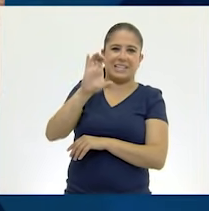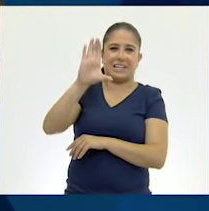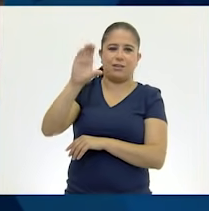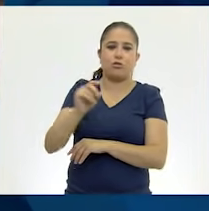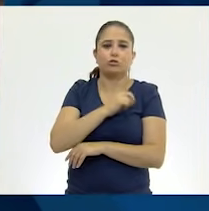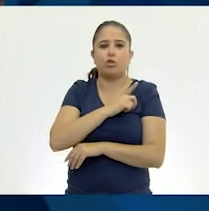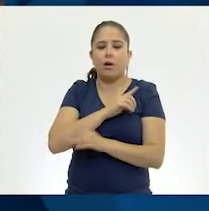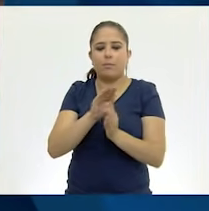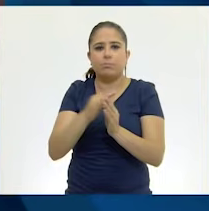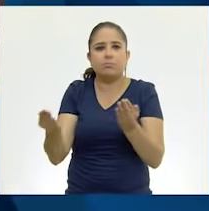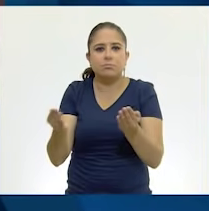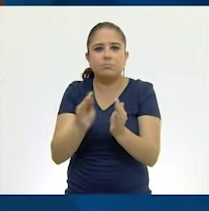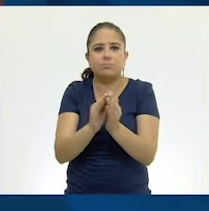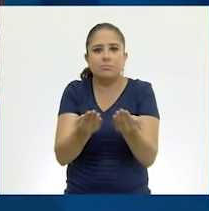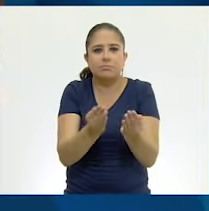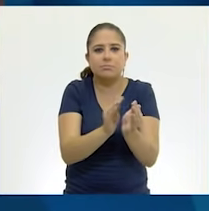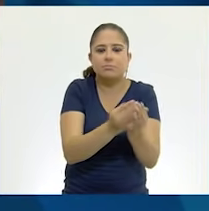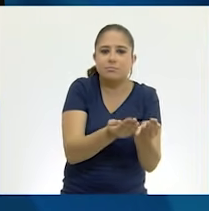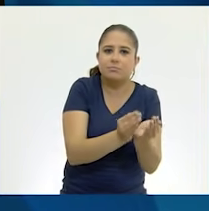solitas se abran.